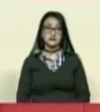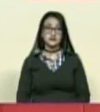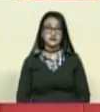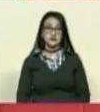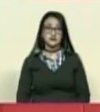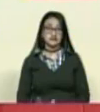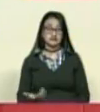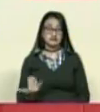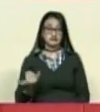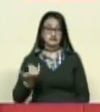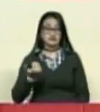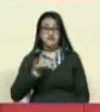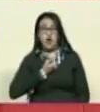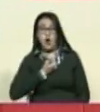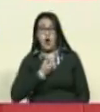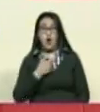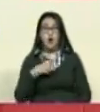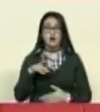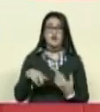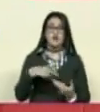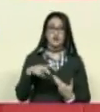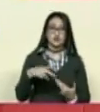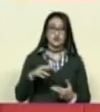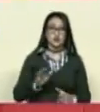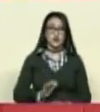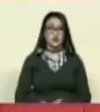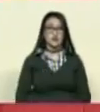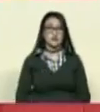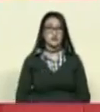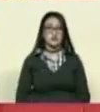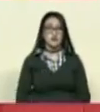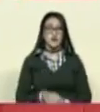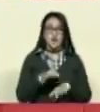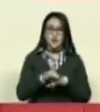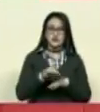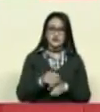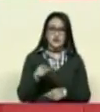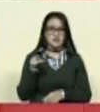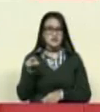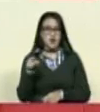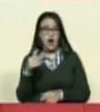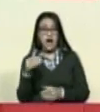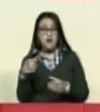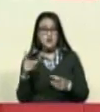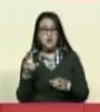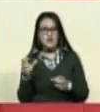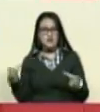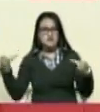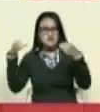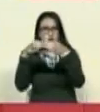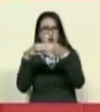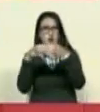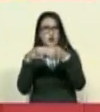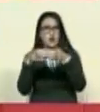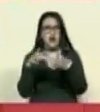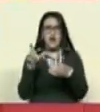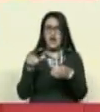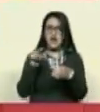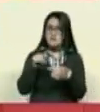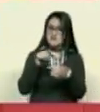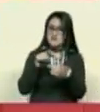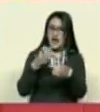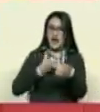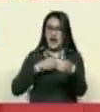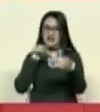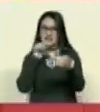Matan la revolución en el municipio tal X. Se conformó una nueva élite. Ah, no, entonces el que era alcalde ahí